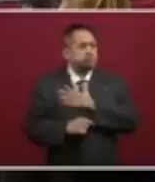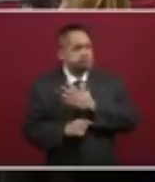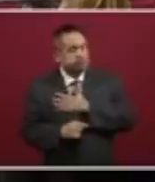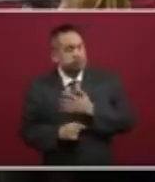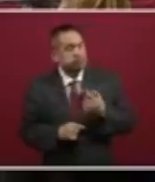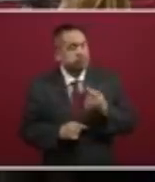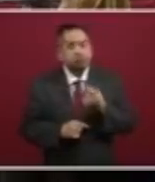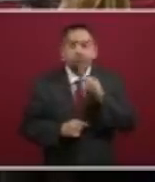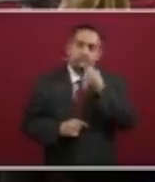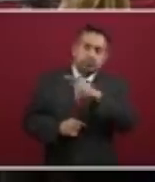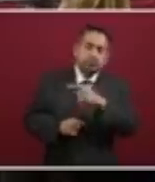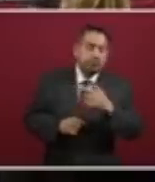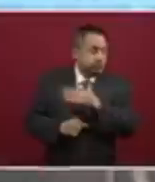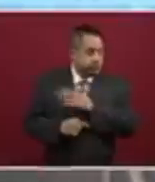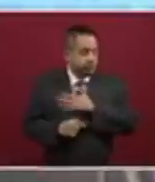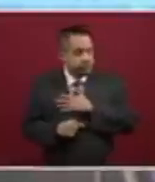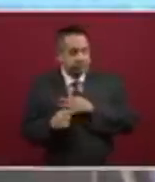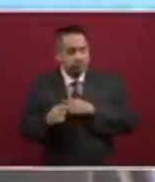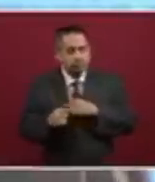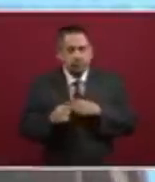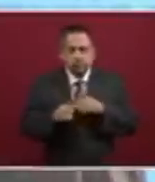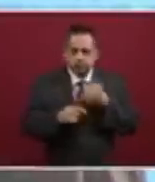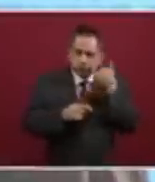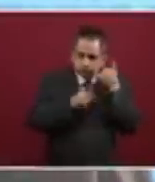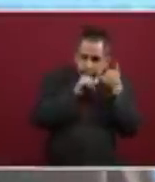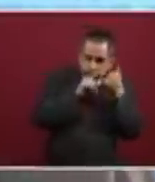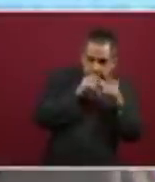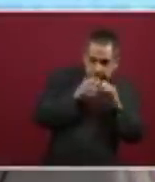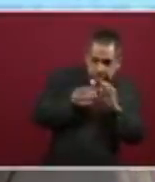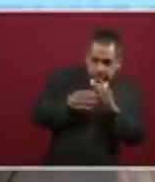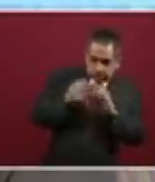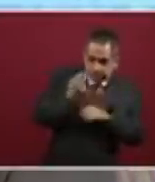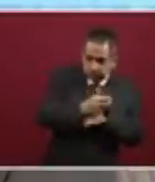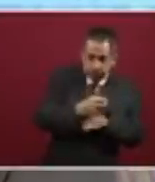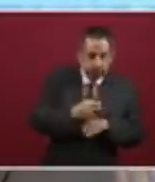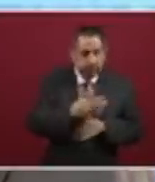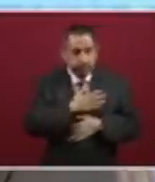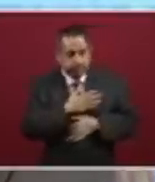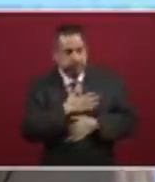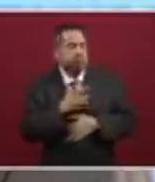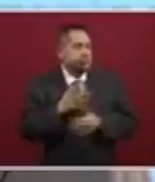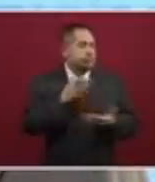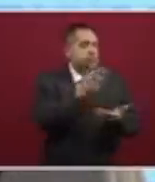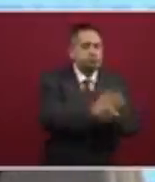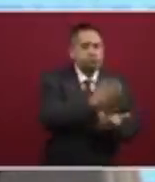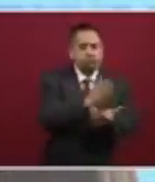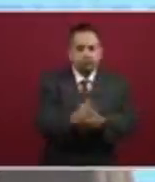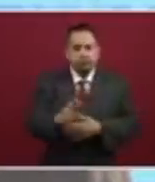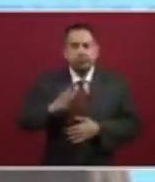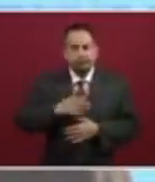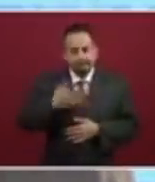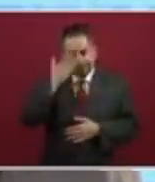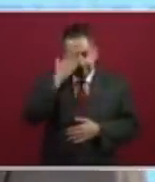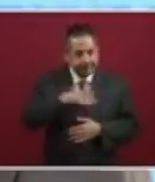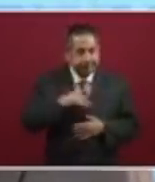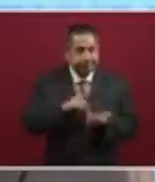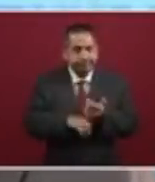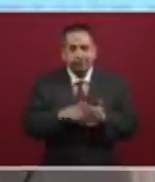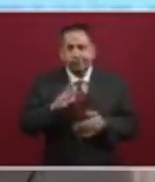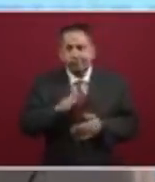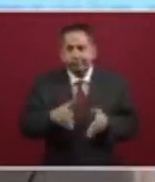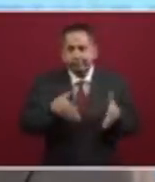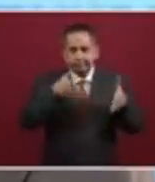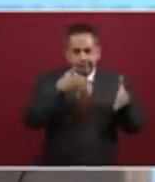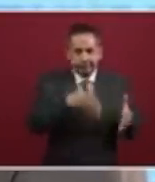recibimos denuncias anónimas o abiertas. Tenemos indicio de que existe la posibilidad de una fosa,